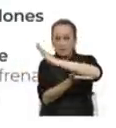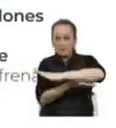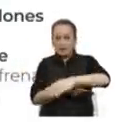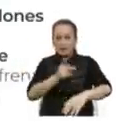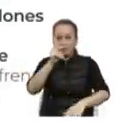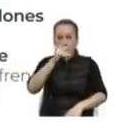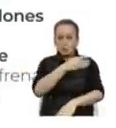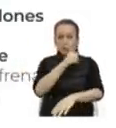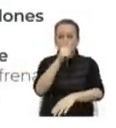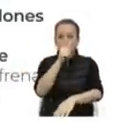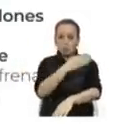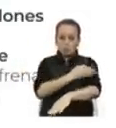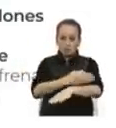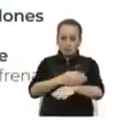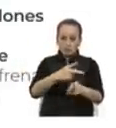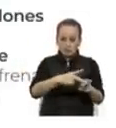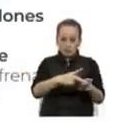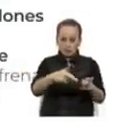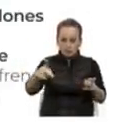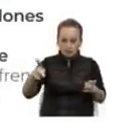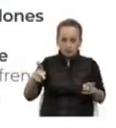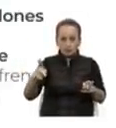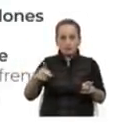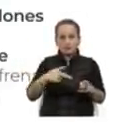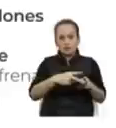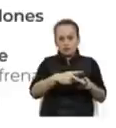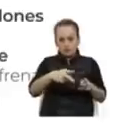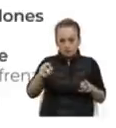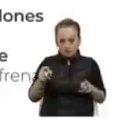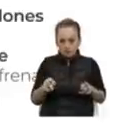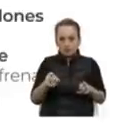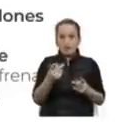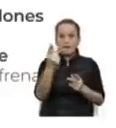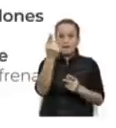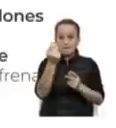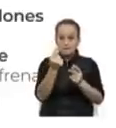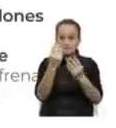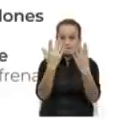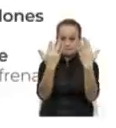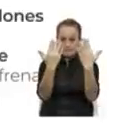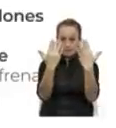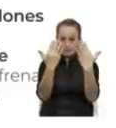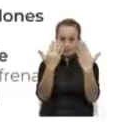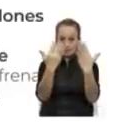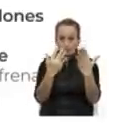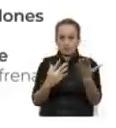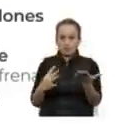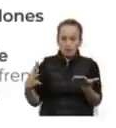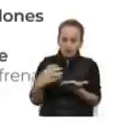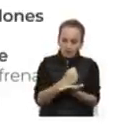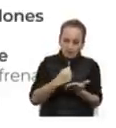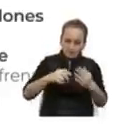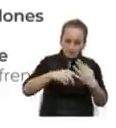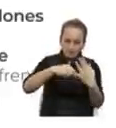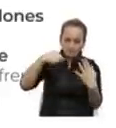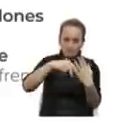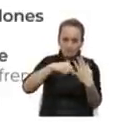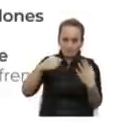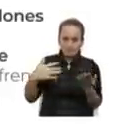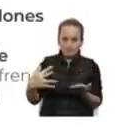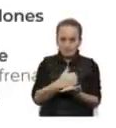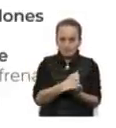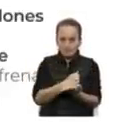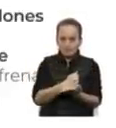hectáreas que se erradicaron manualmente, más de 1 millón de